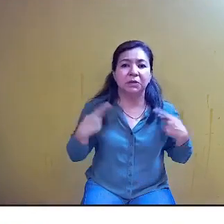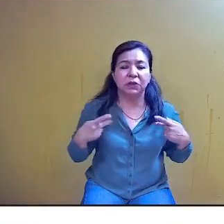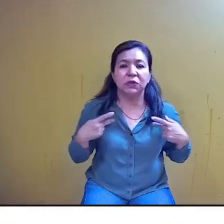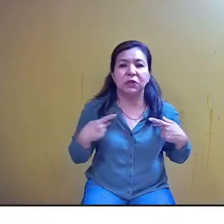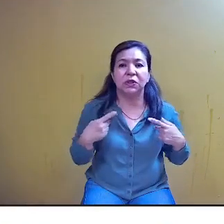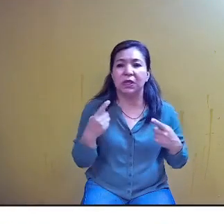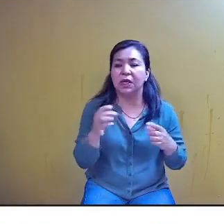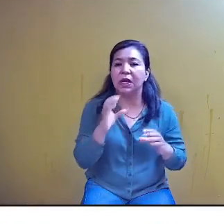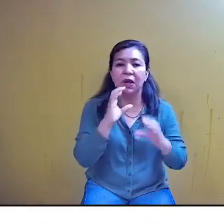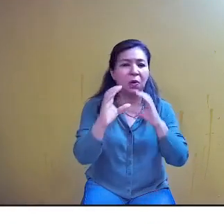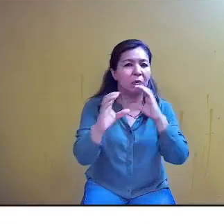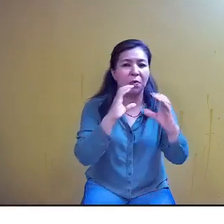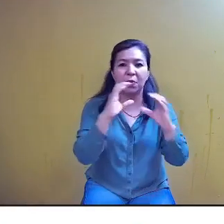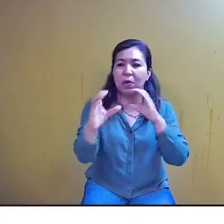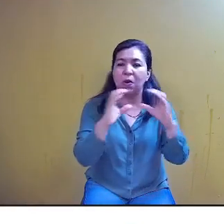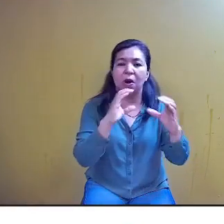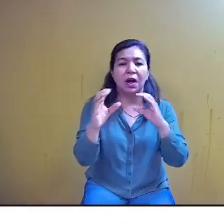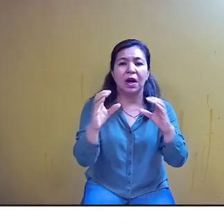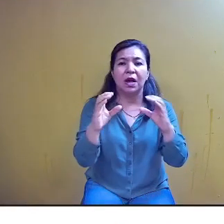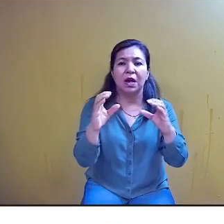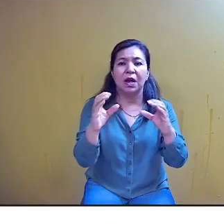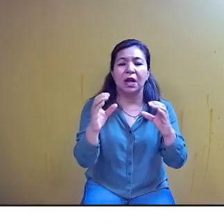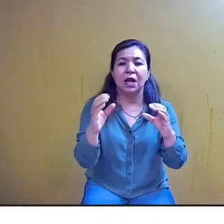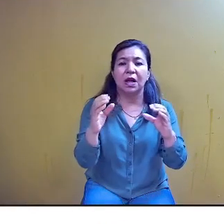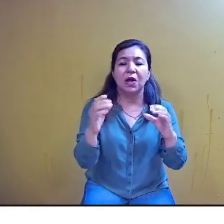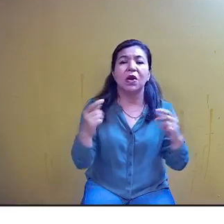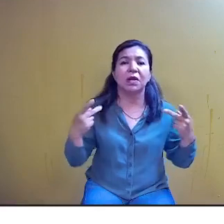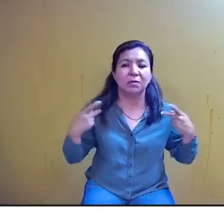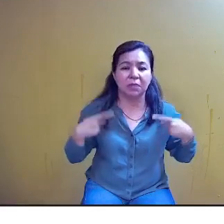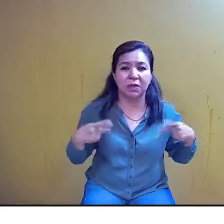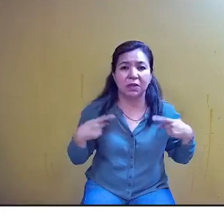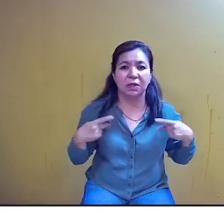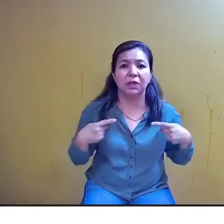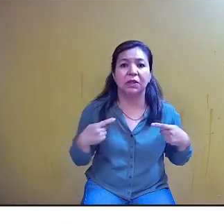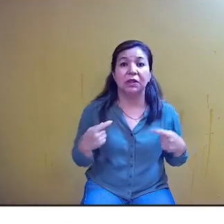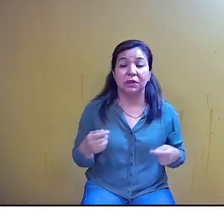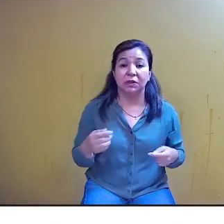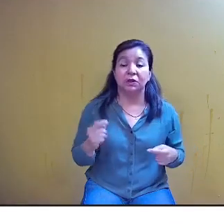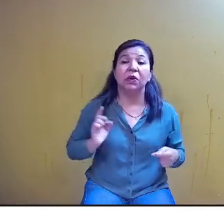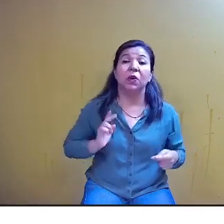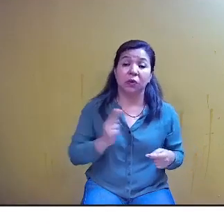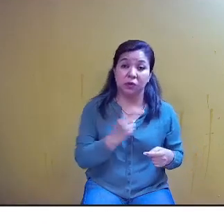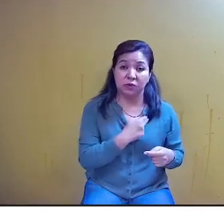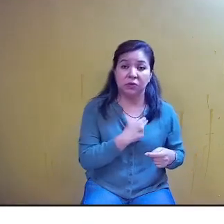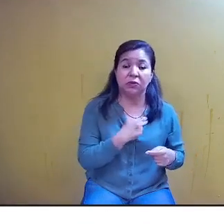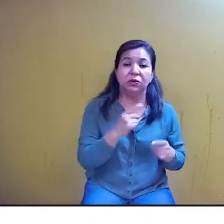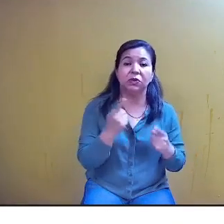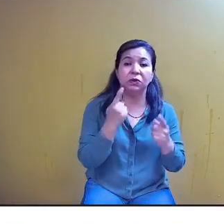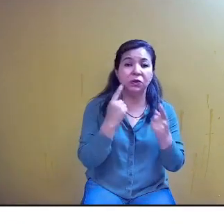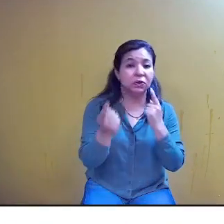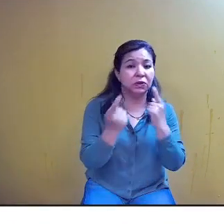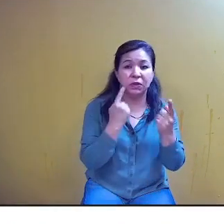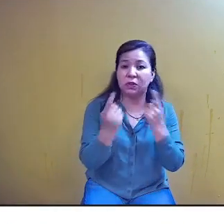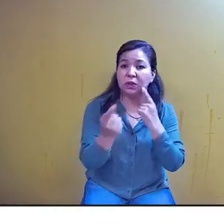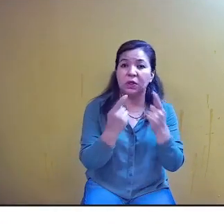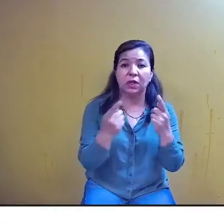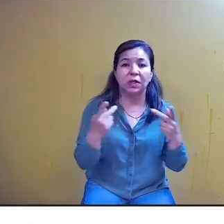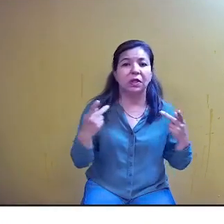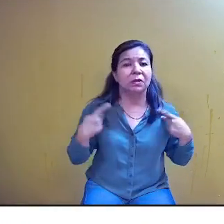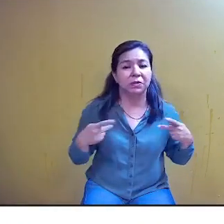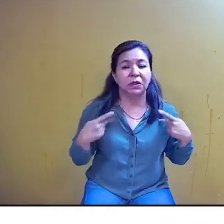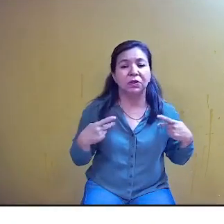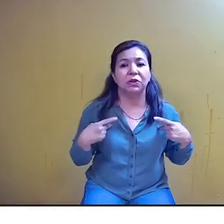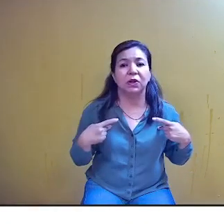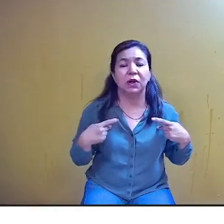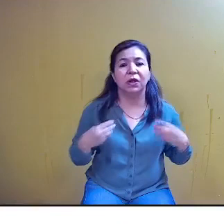no es político. Nosotros seguiremos dialogando con nuestra gente para que juntos hagamos las transformaciones que nos permitan